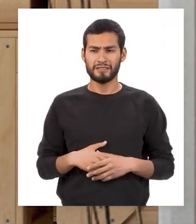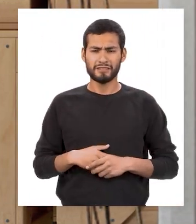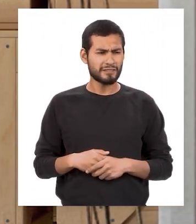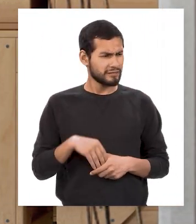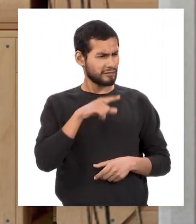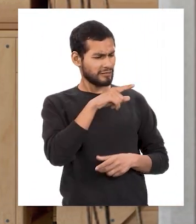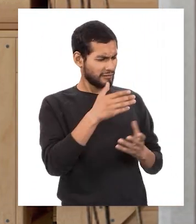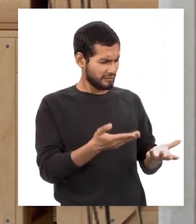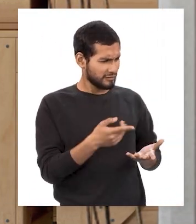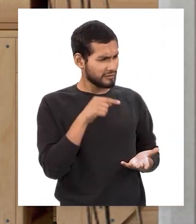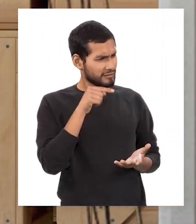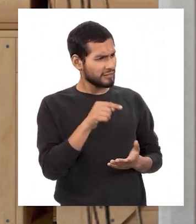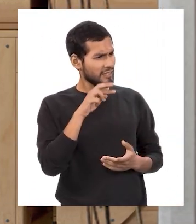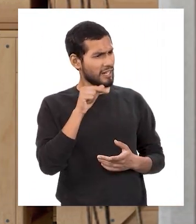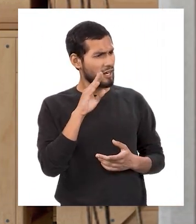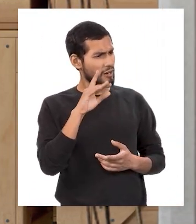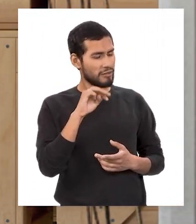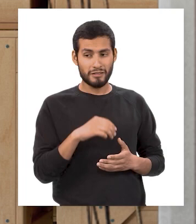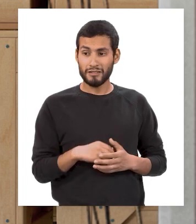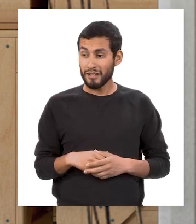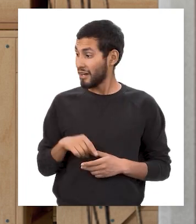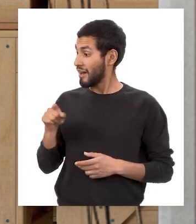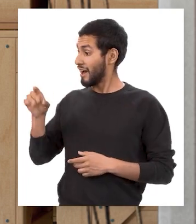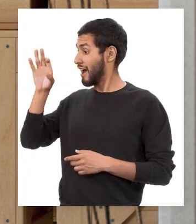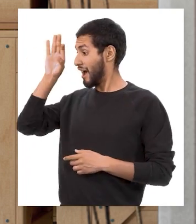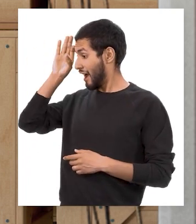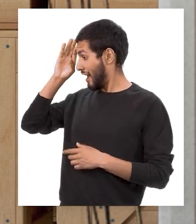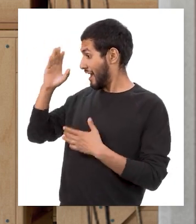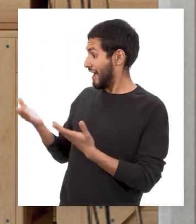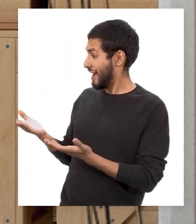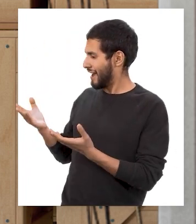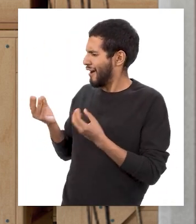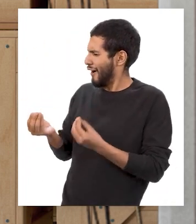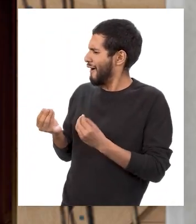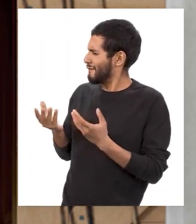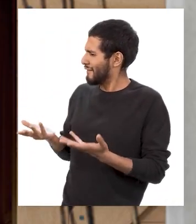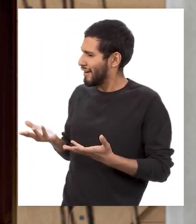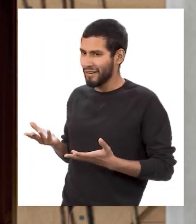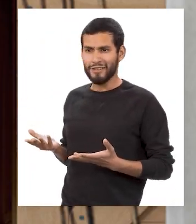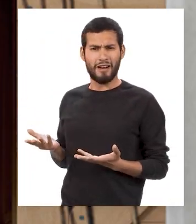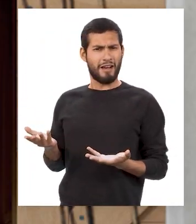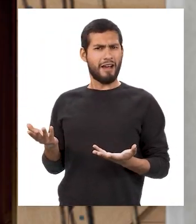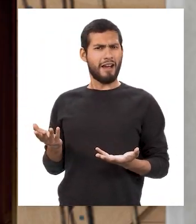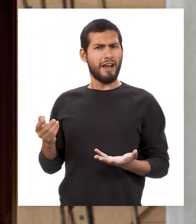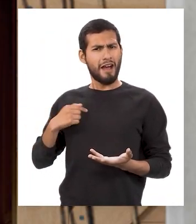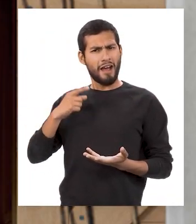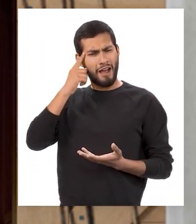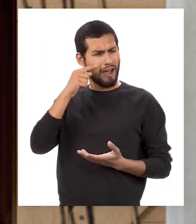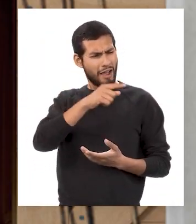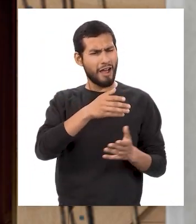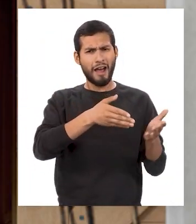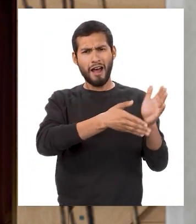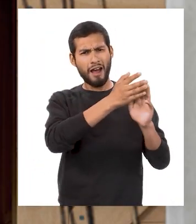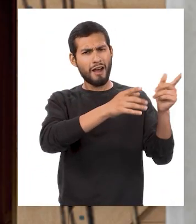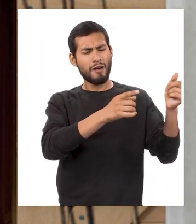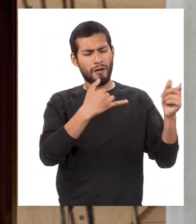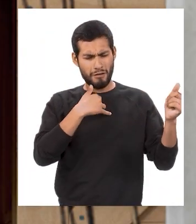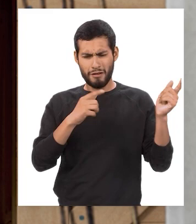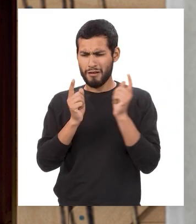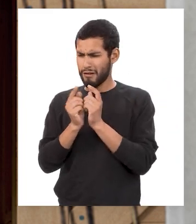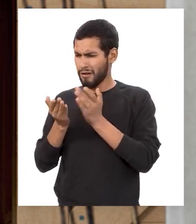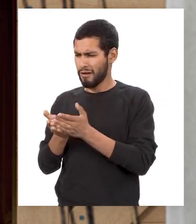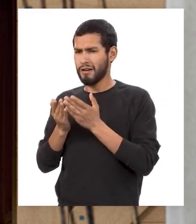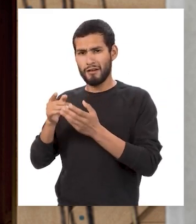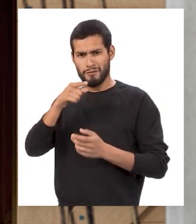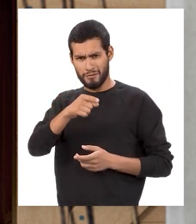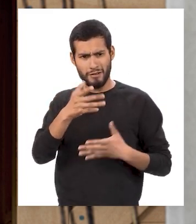Usted aquí, en el Rangún. ¡El señor Fix a bordo! ¿Cómo? Lo dejo en Bombay y lo encuentro camino a Hong Kong.